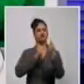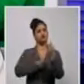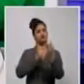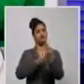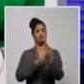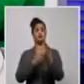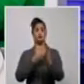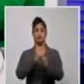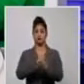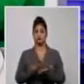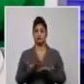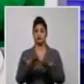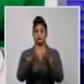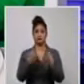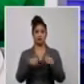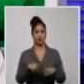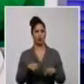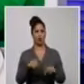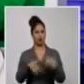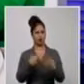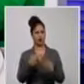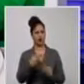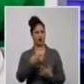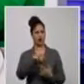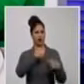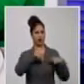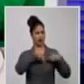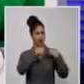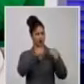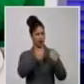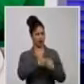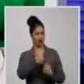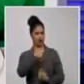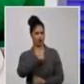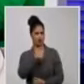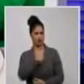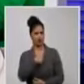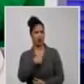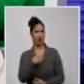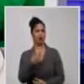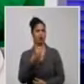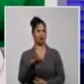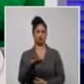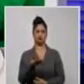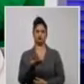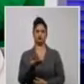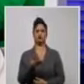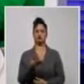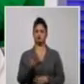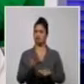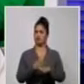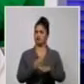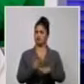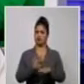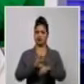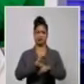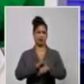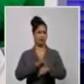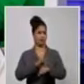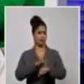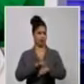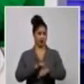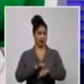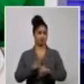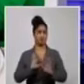hipotensión arterial, y en un momento determinado presentó ya en la terapia intensiva manifestaciones de un